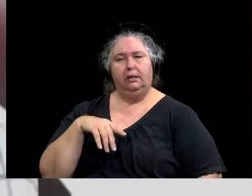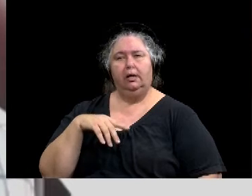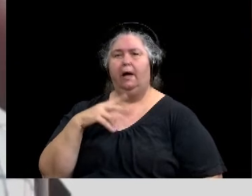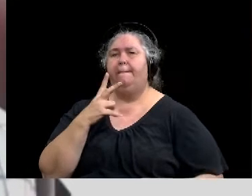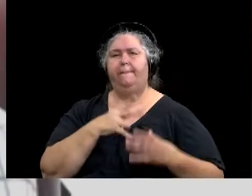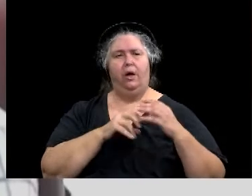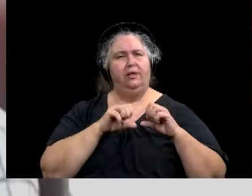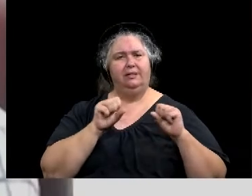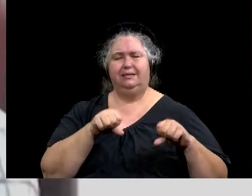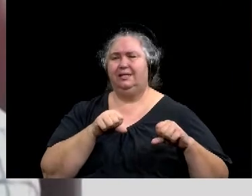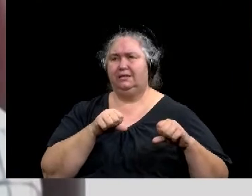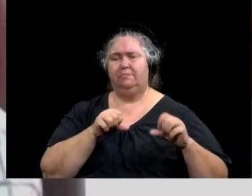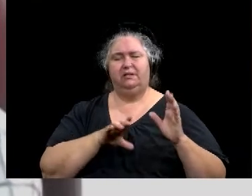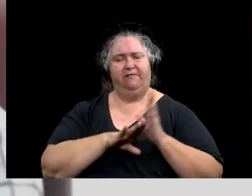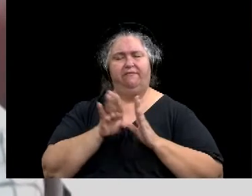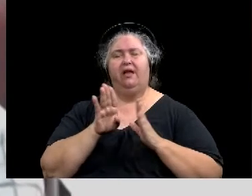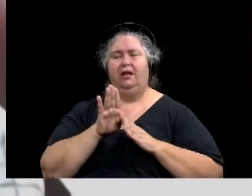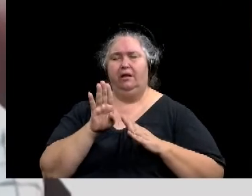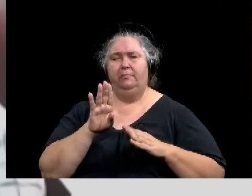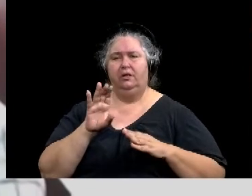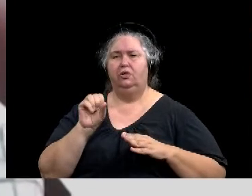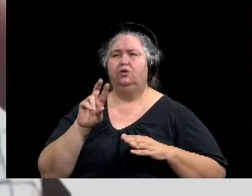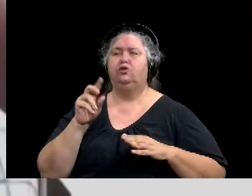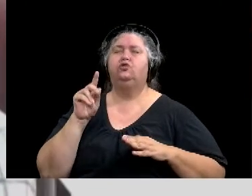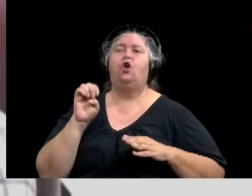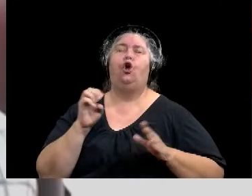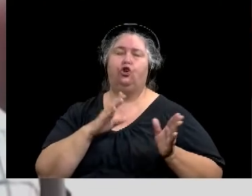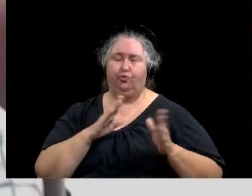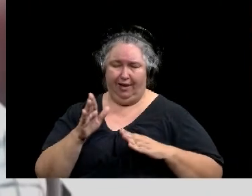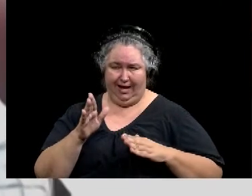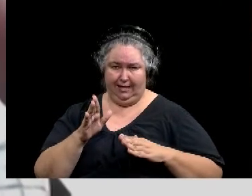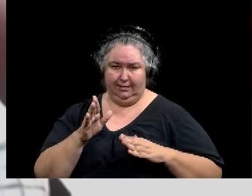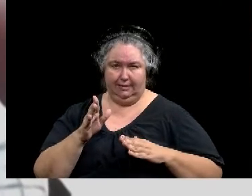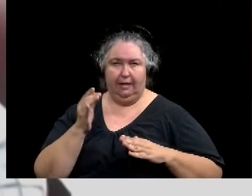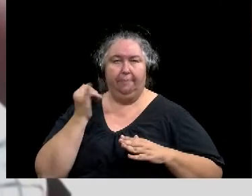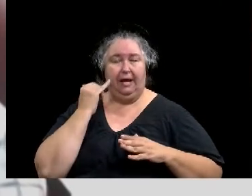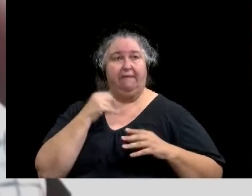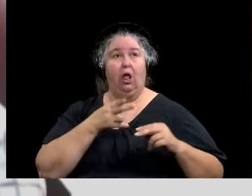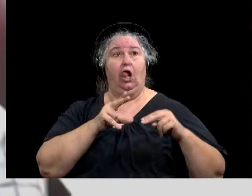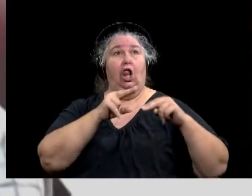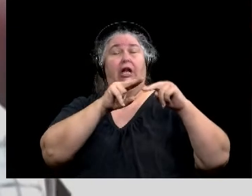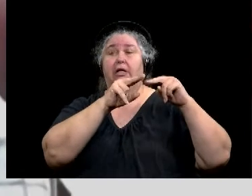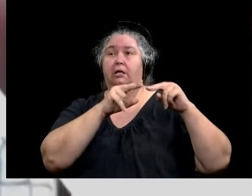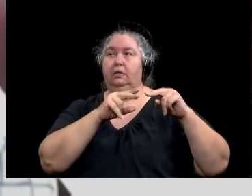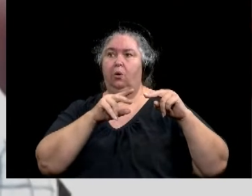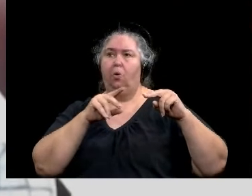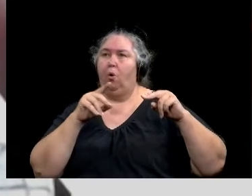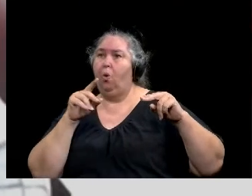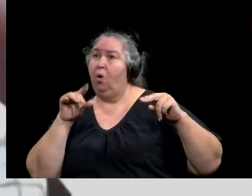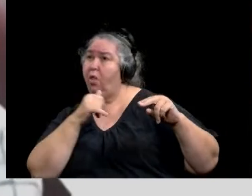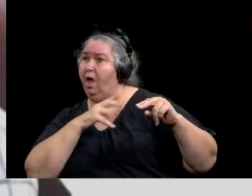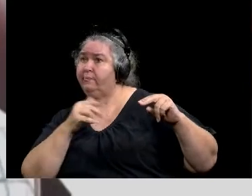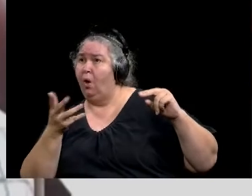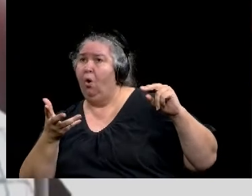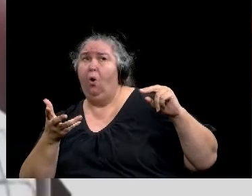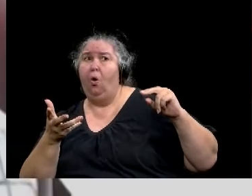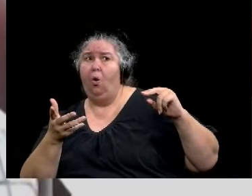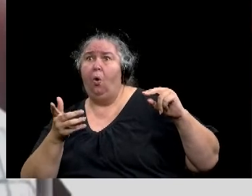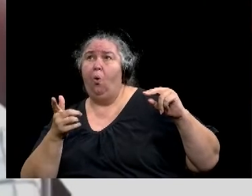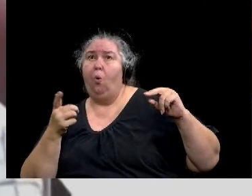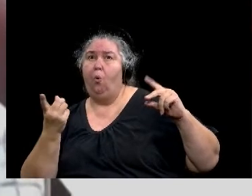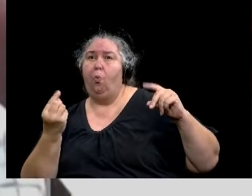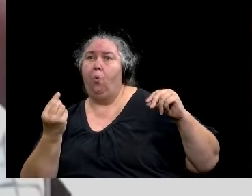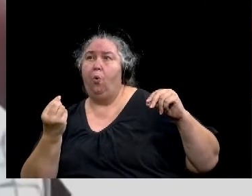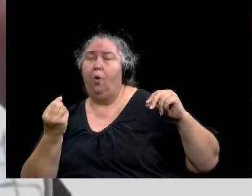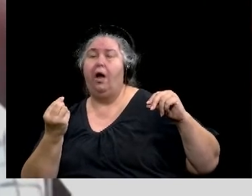los sistemas nuestros sistemas hemos tenido ese plan de si pasa de